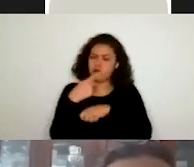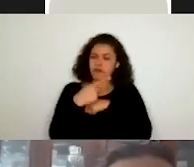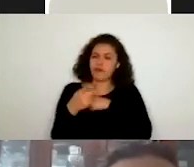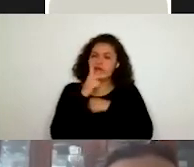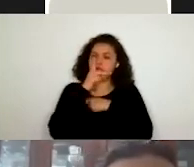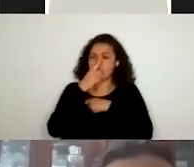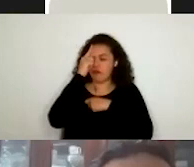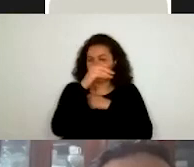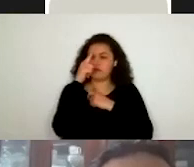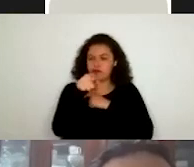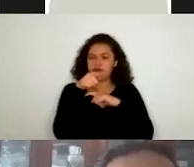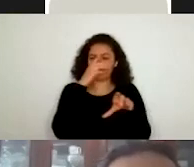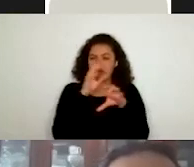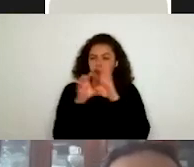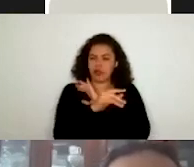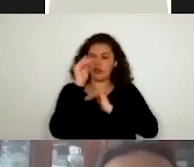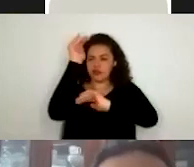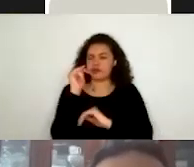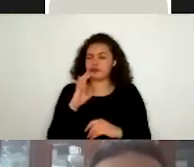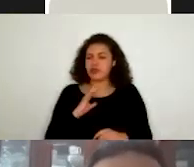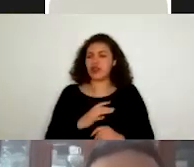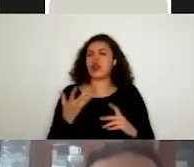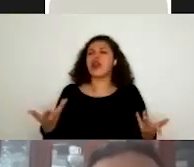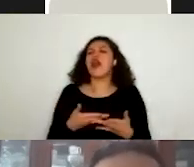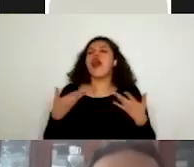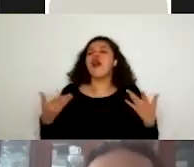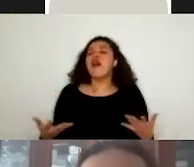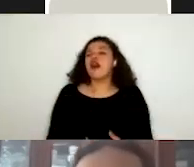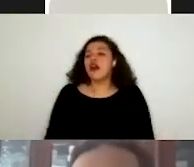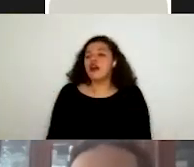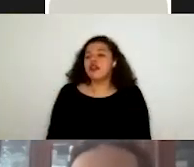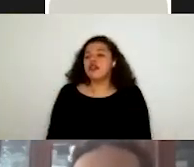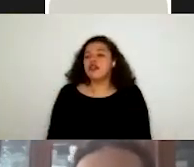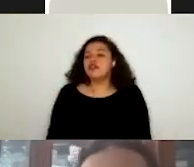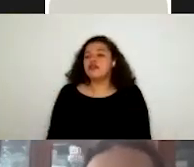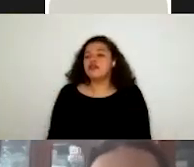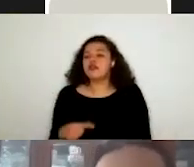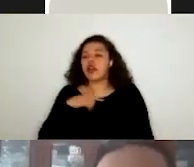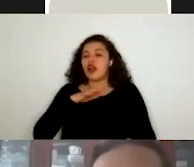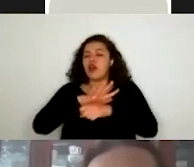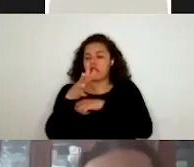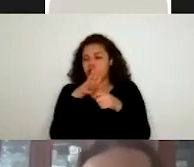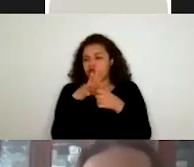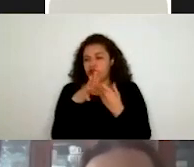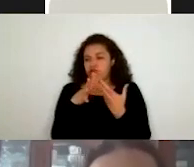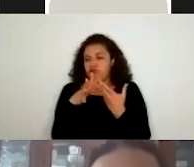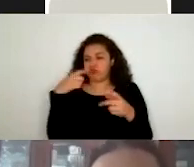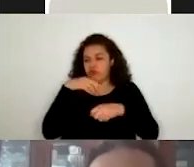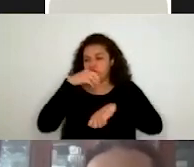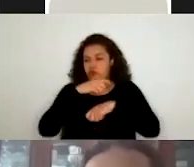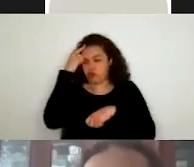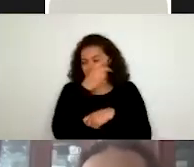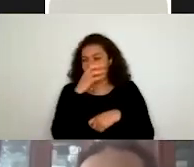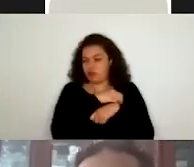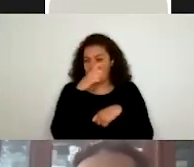objeto y alcance. Y en este caso, ¿a cuáles riesgos estamos expuestos? Esto hablando de los